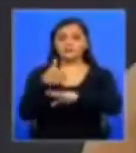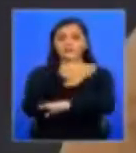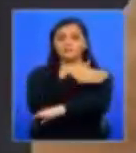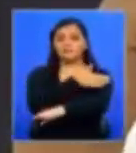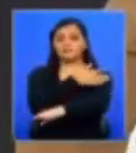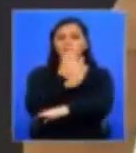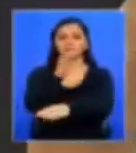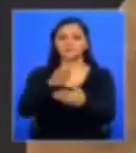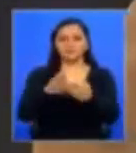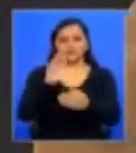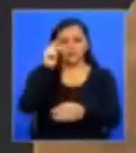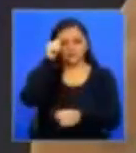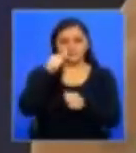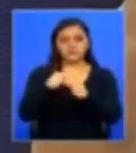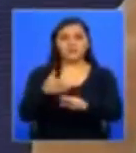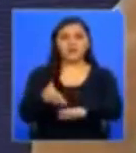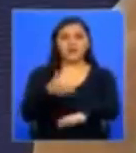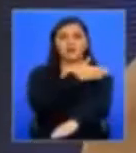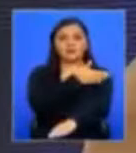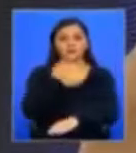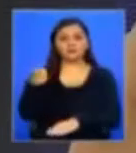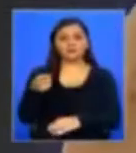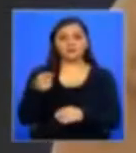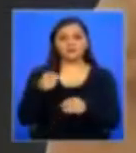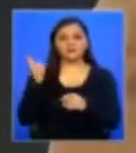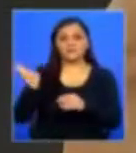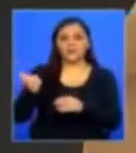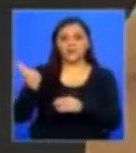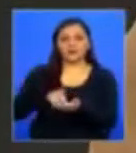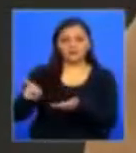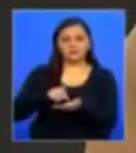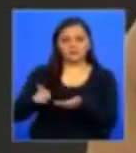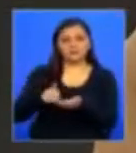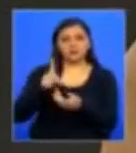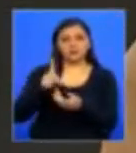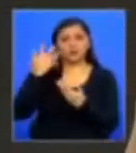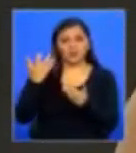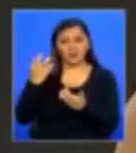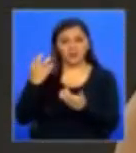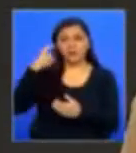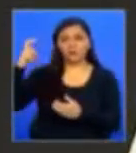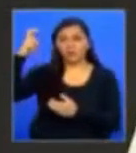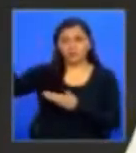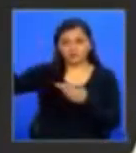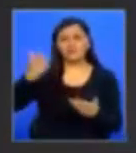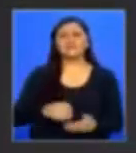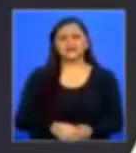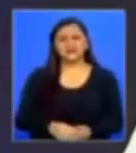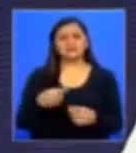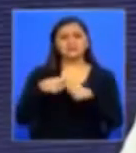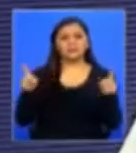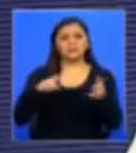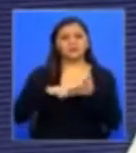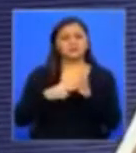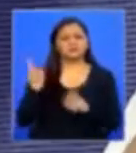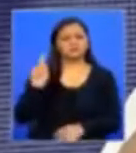Y así queremos atraer a los turistas, compañeros. Vamos, todo el apoyo del gobierno central, sé que son momentos difíciles, pero no hay justificación